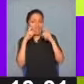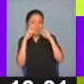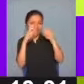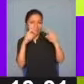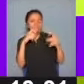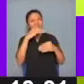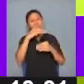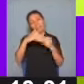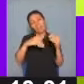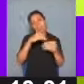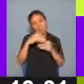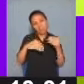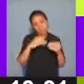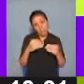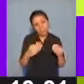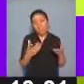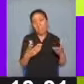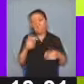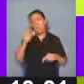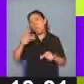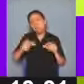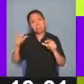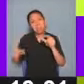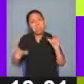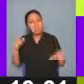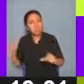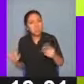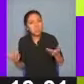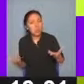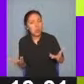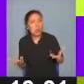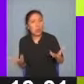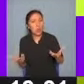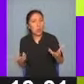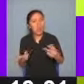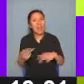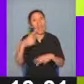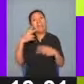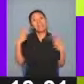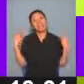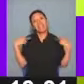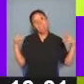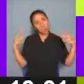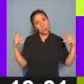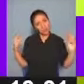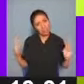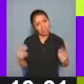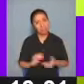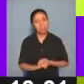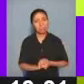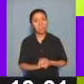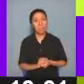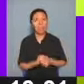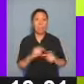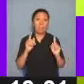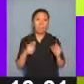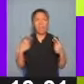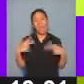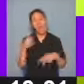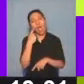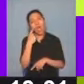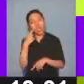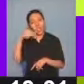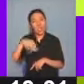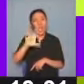familiares eh gente y gente de turismo digamos viene a practicar lo que es el turismo en nuestra